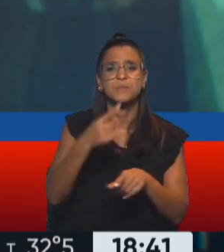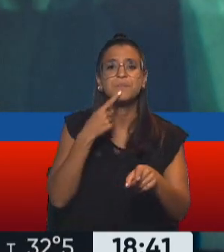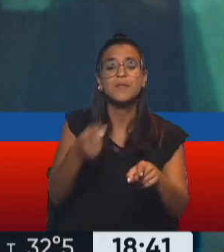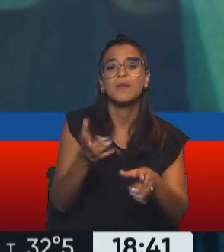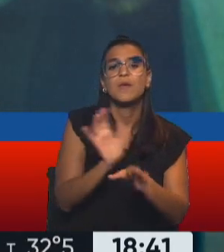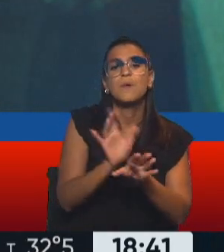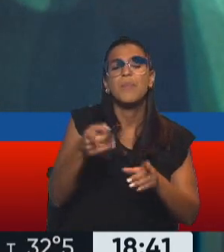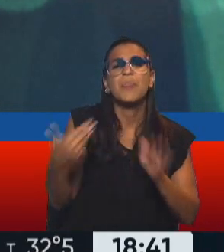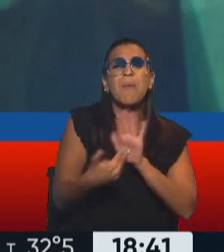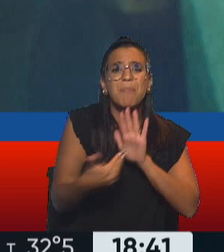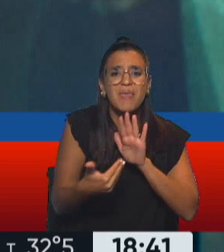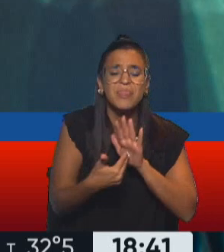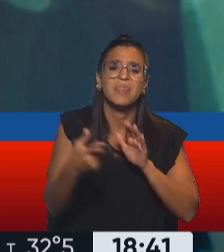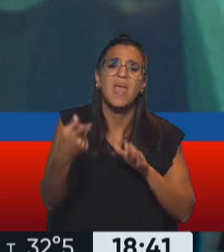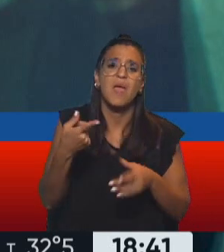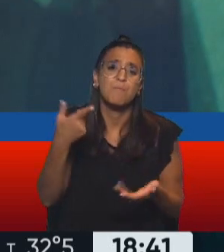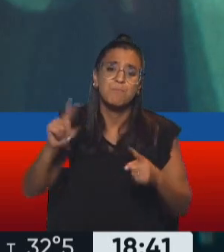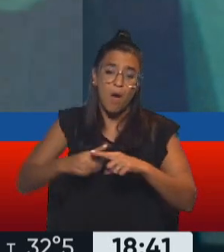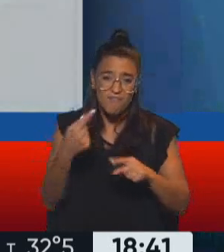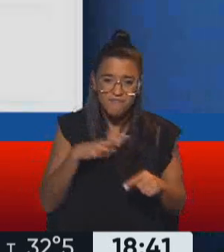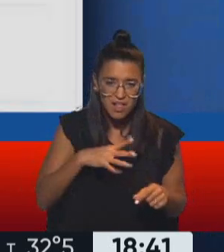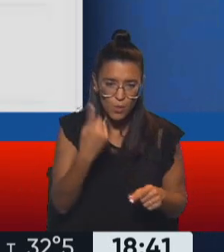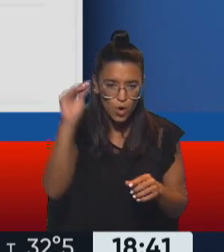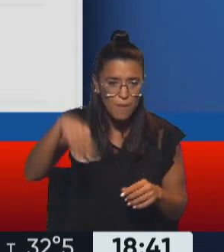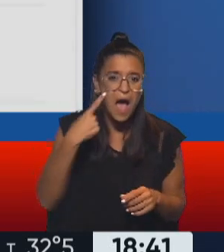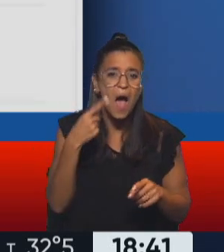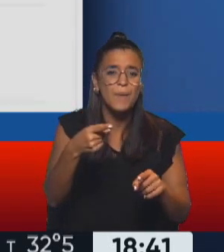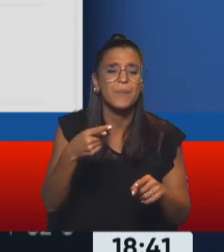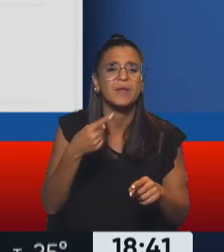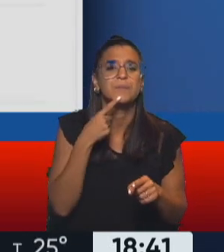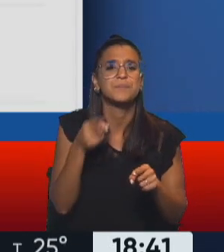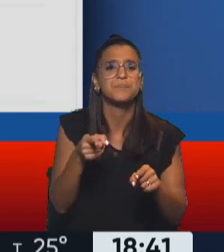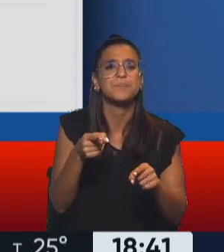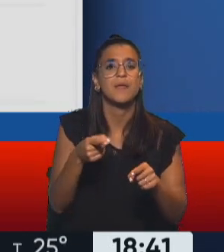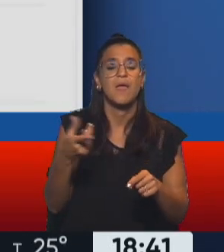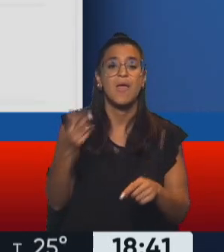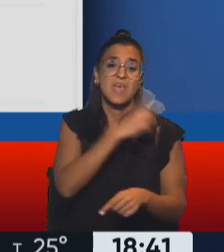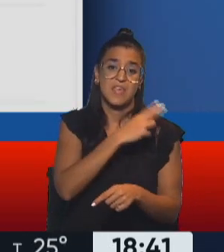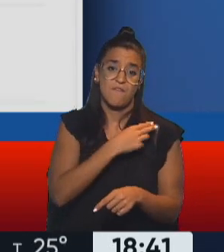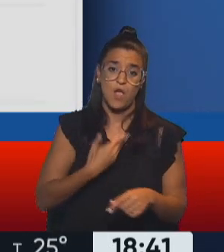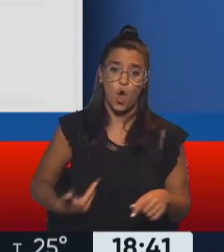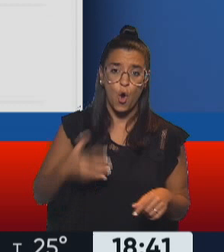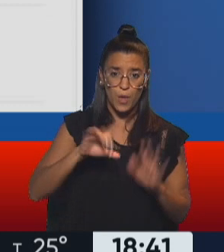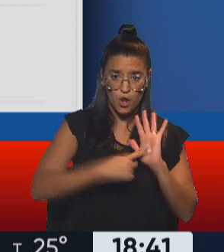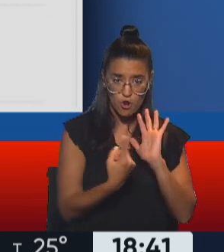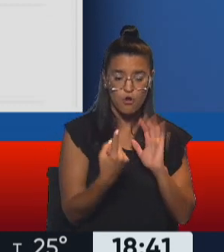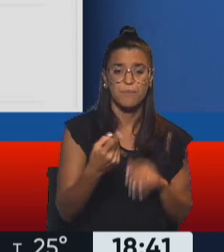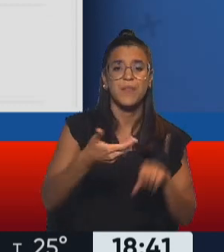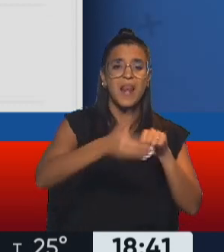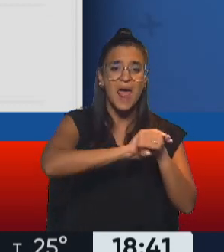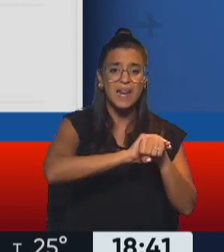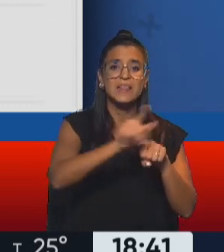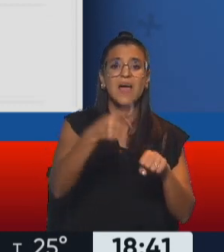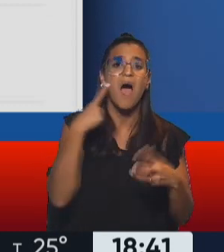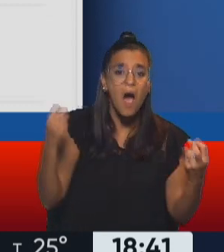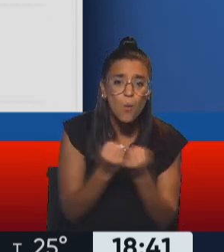no dependía de una decisión política. Creo que nos queda alguno más porque habló, ahí lo vemos, el jefe de gobierno porteño, Horacio Rodríguez Larreta. El